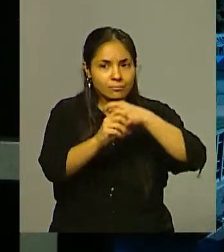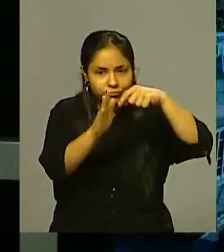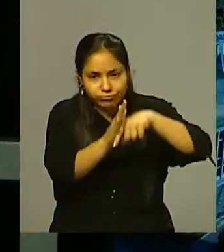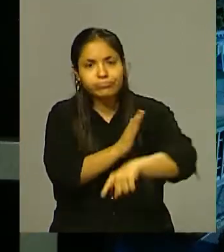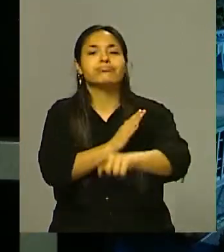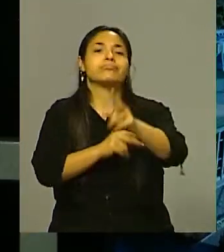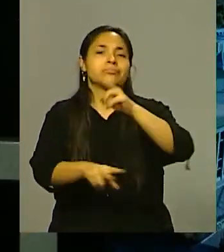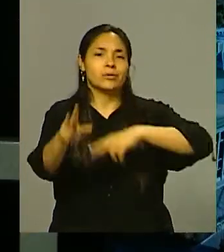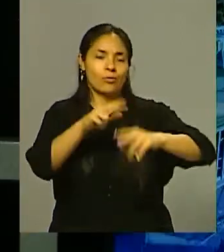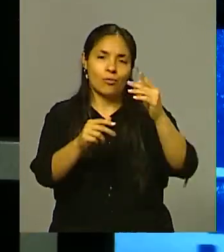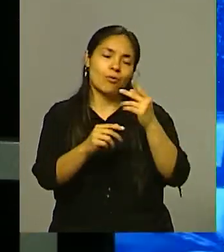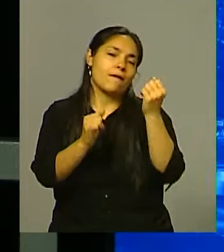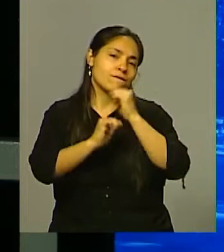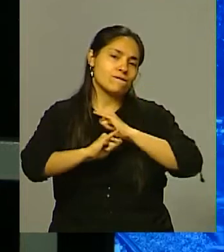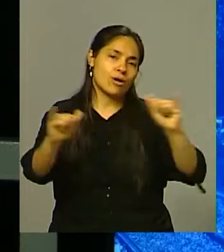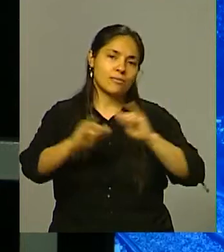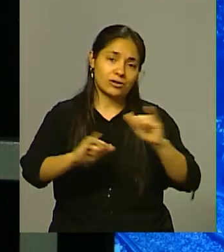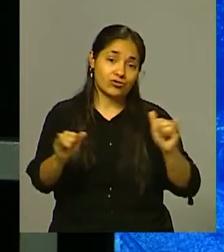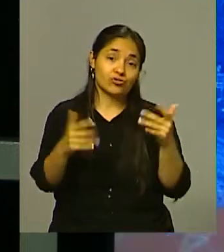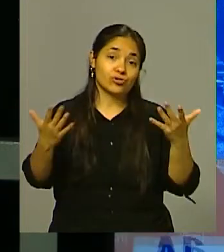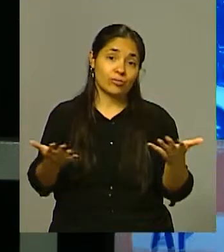Claro. Y claro,